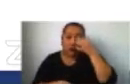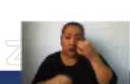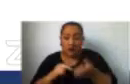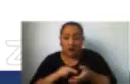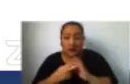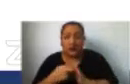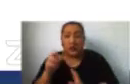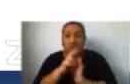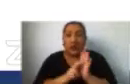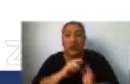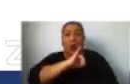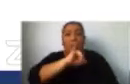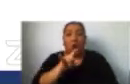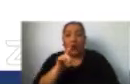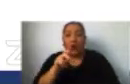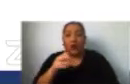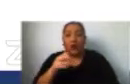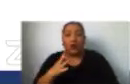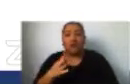región Junín permanece en cuarentena.